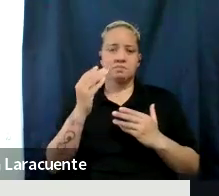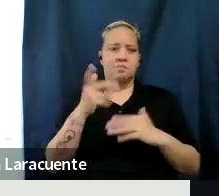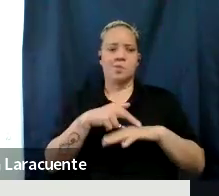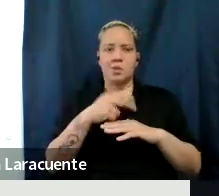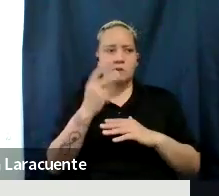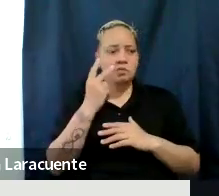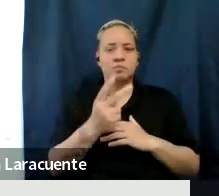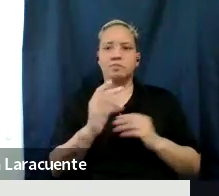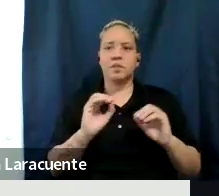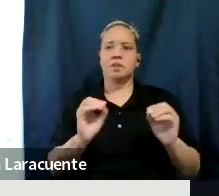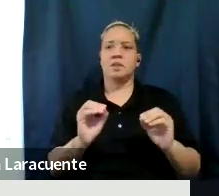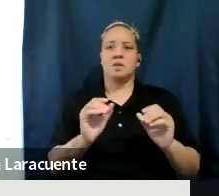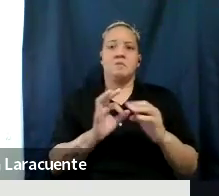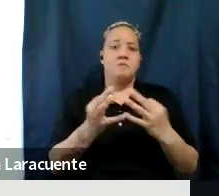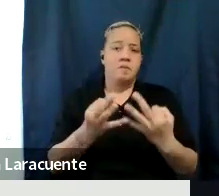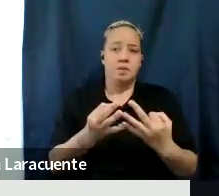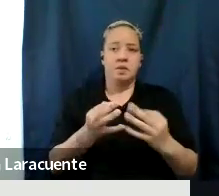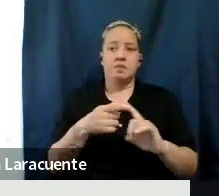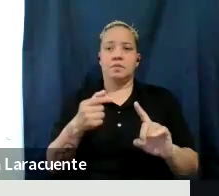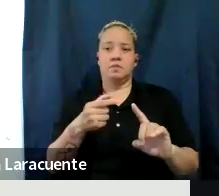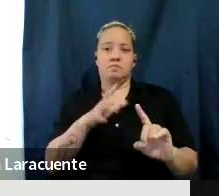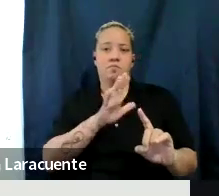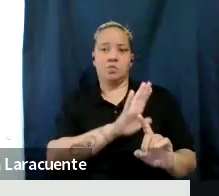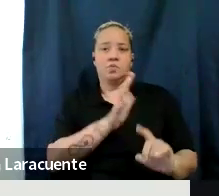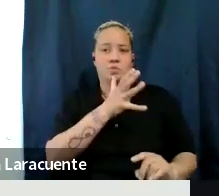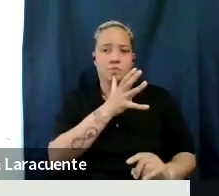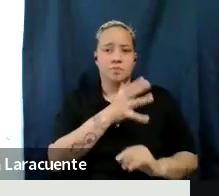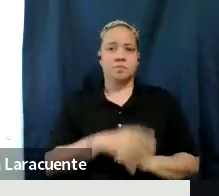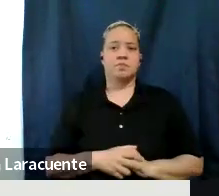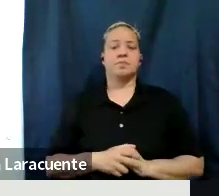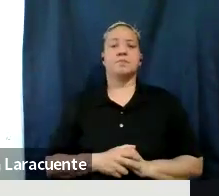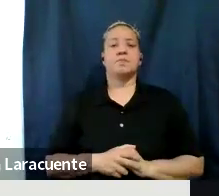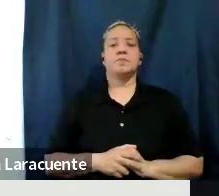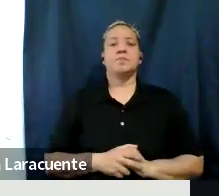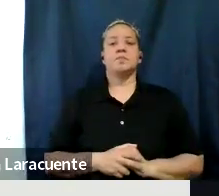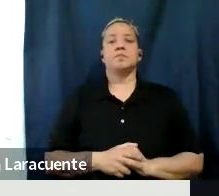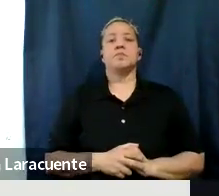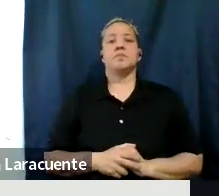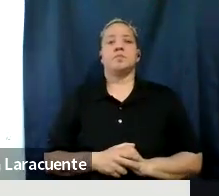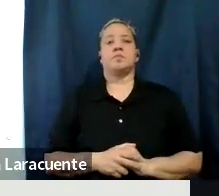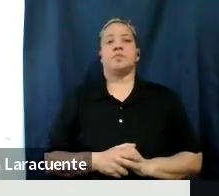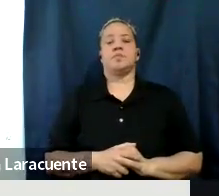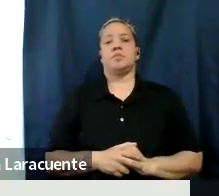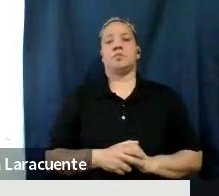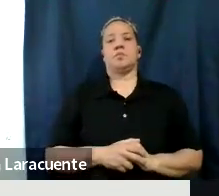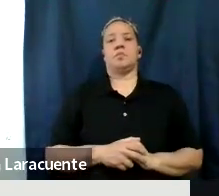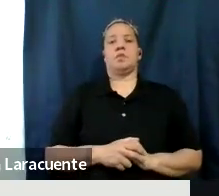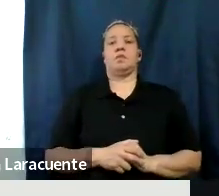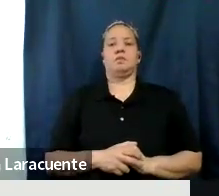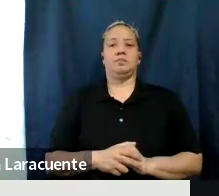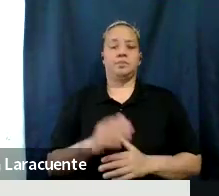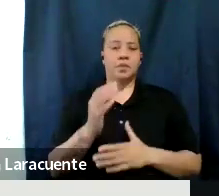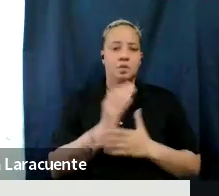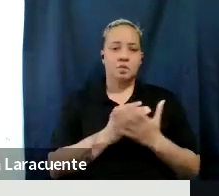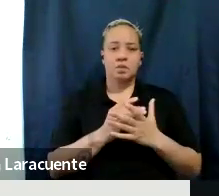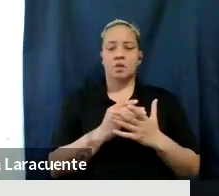tampoco conocía a sus familiares por parte materna. Y de algún modo, en alguna ocasión, había expresado a Juan